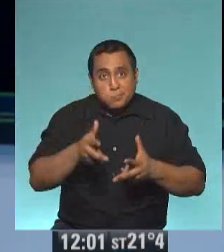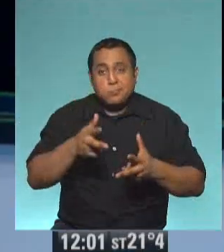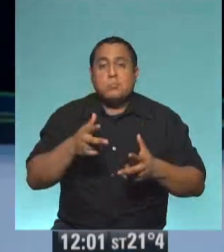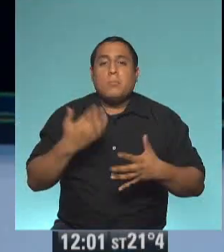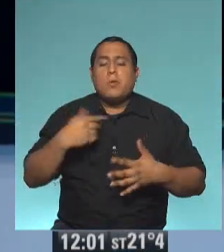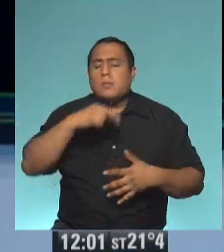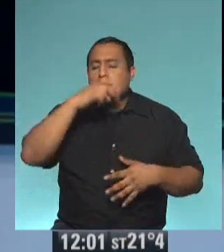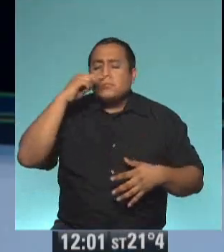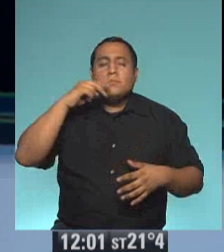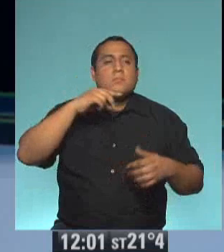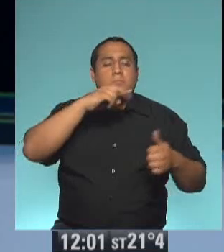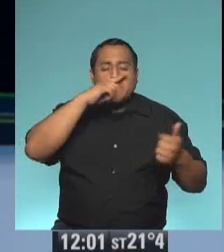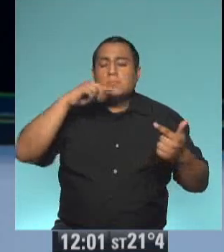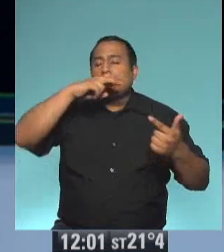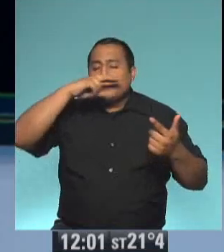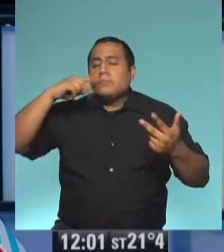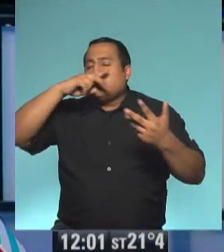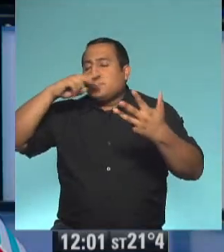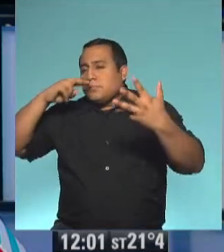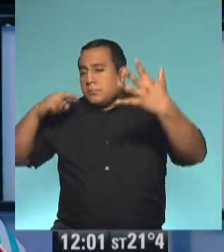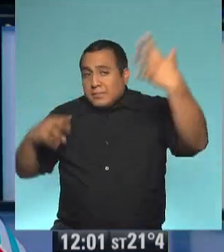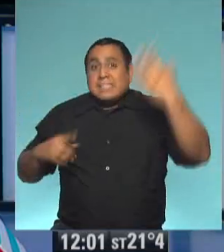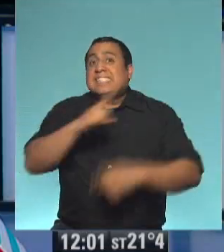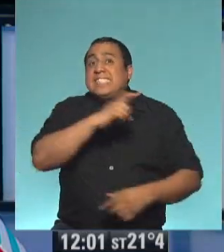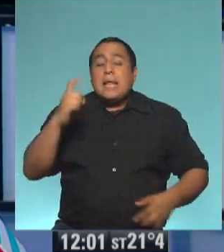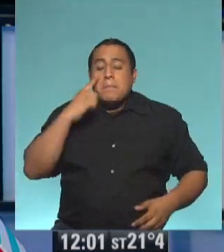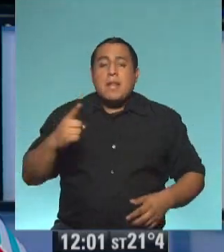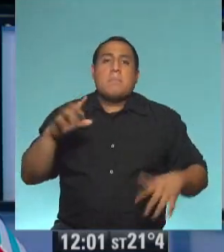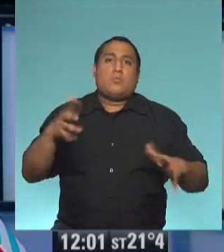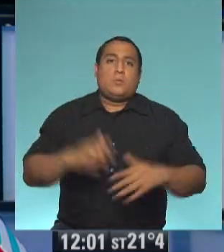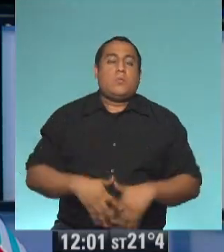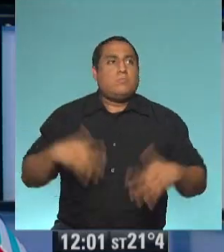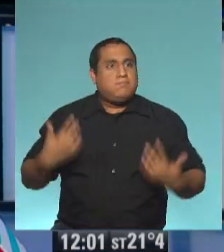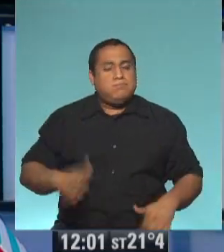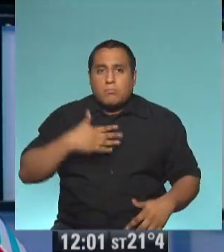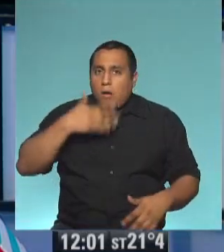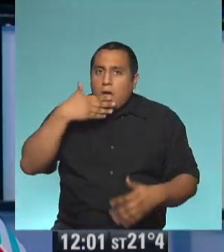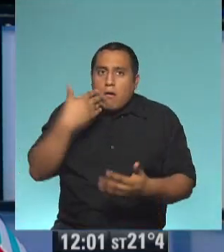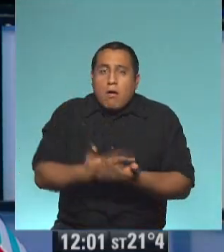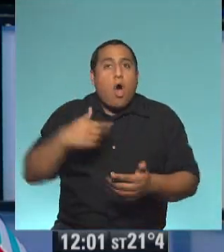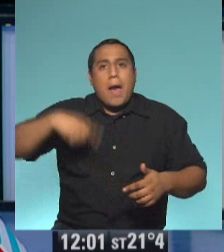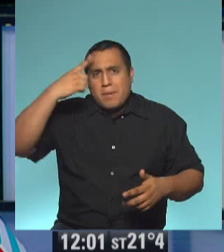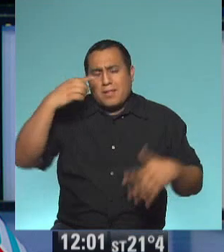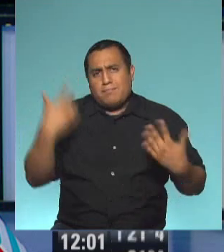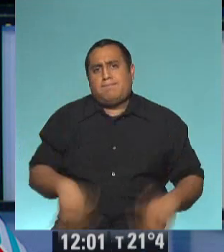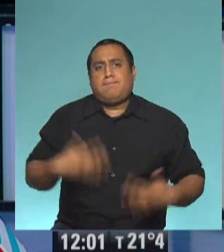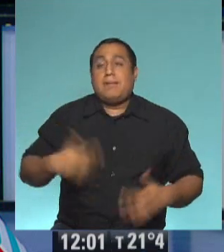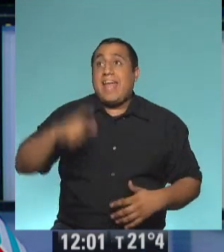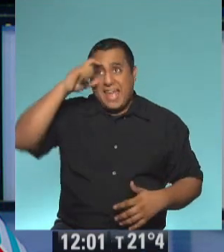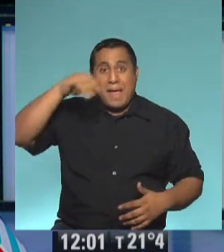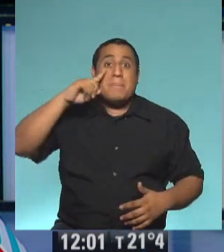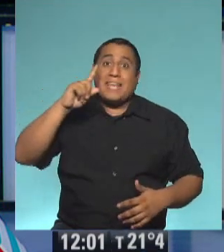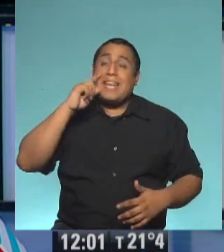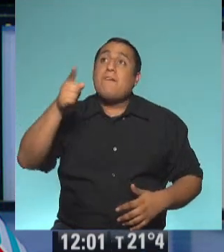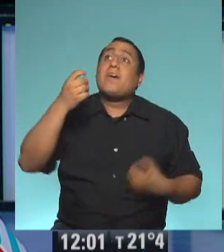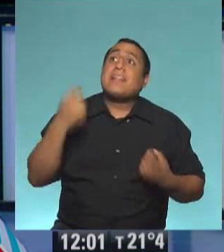oler hasta 100.000 aromas. Impresionante. La verdad que yo me quedé sorprendido de todo lo que aprendimos hoy. Y quiero saber cómo lo pasó Emilia. ¿La